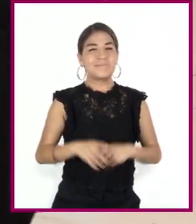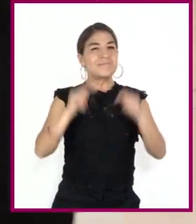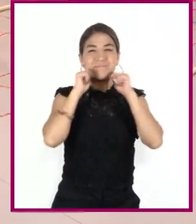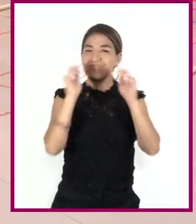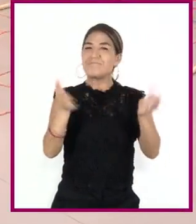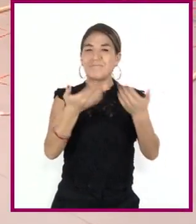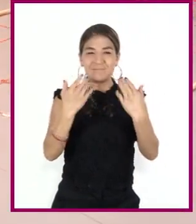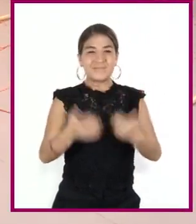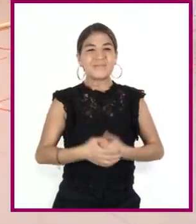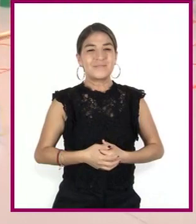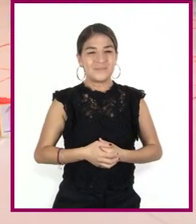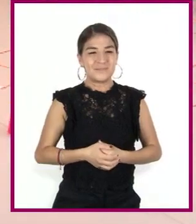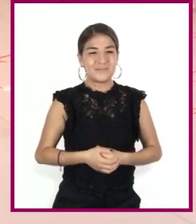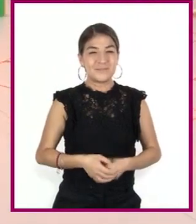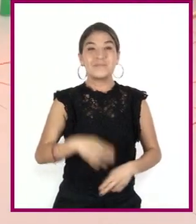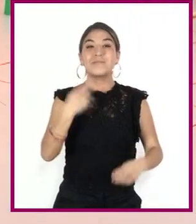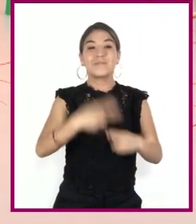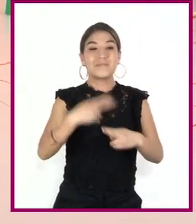Vamos. ¿Hasta que atinemos todas?